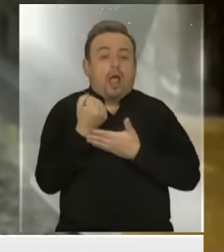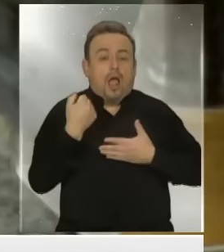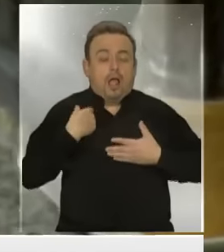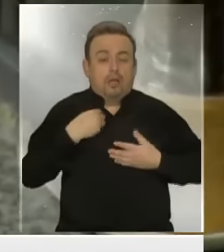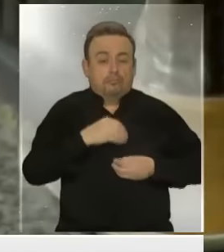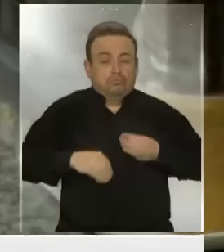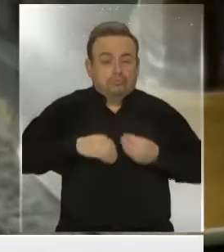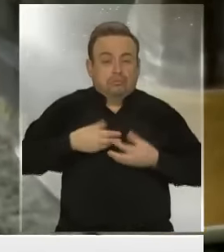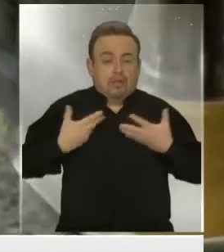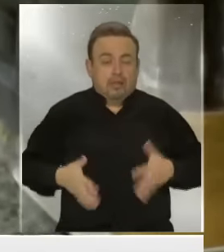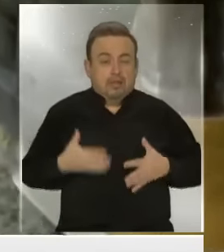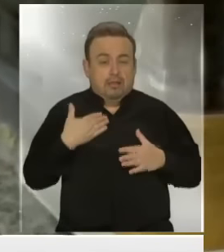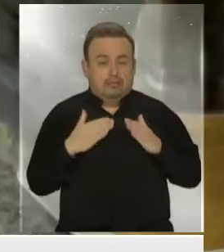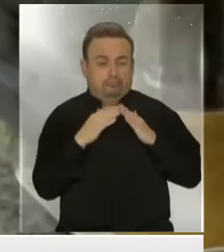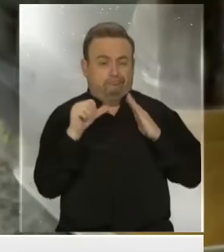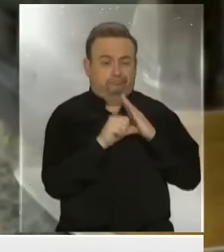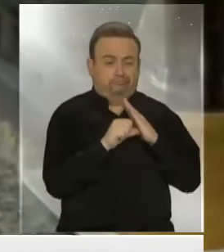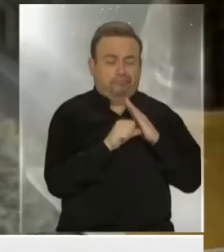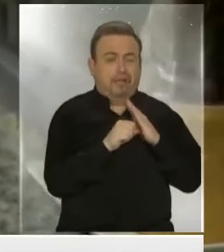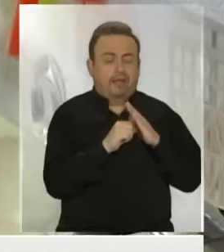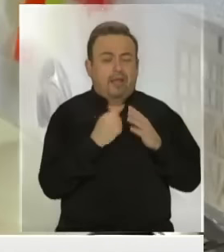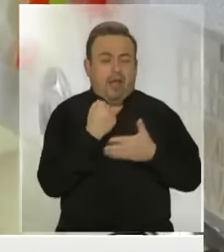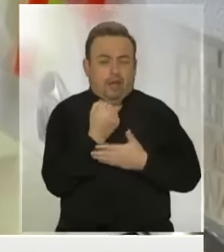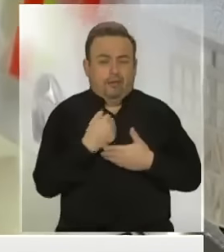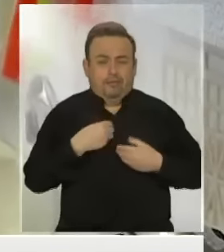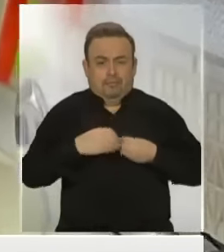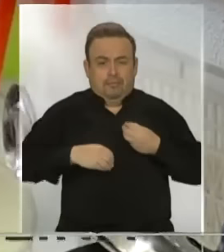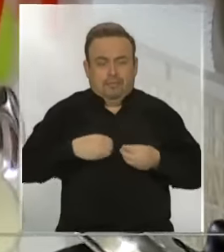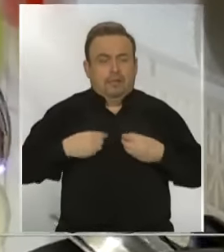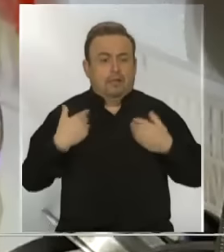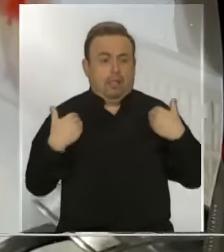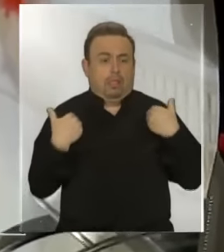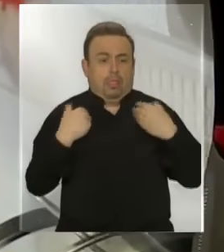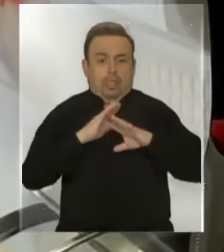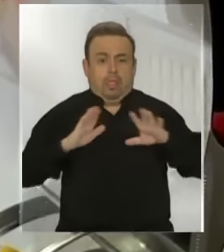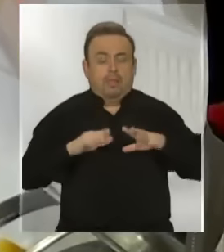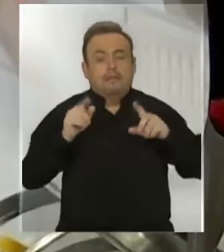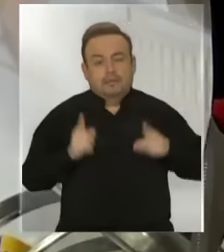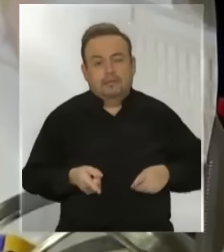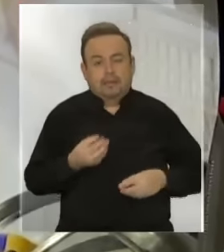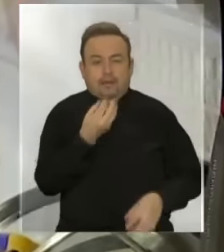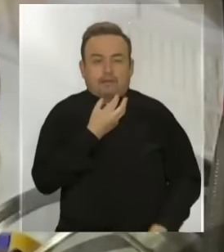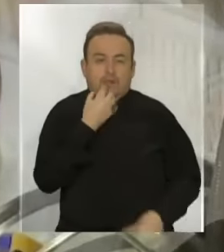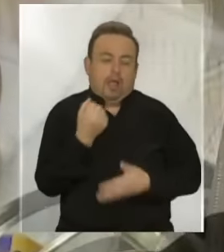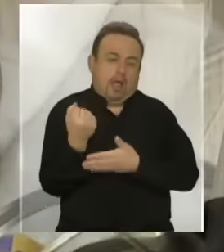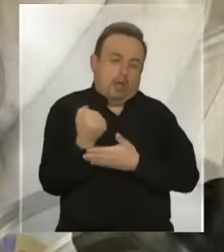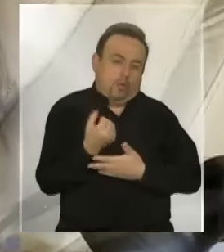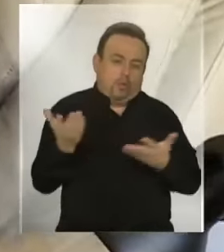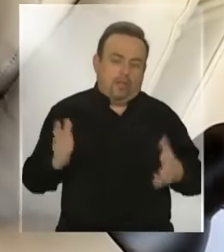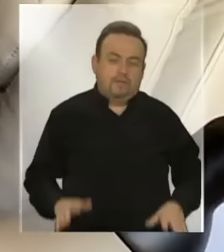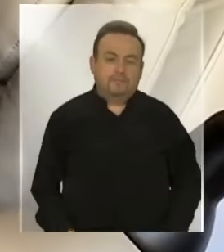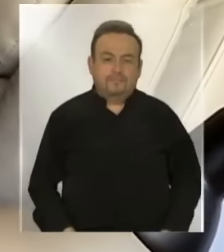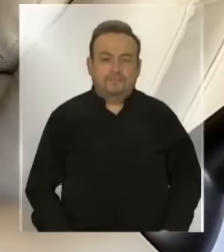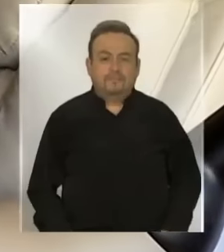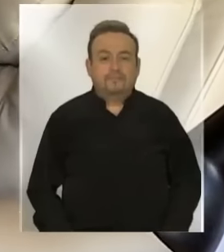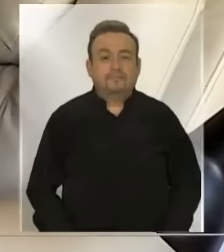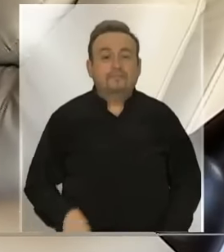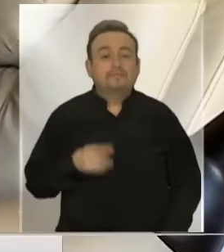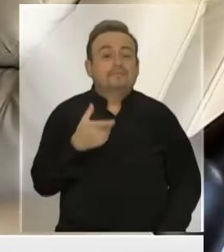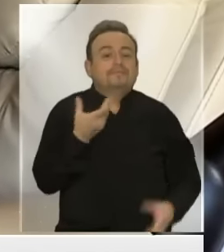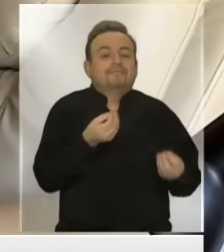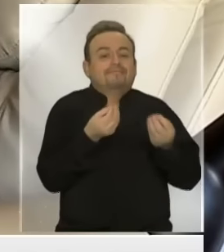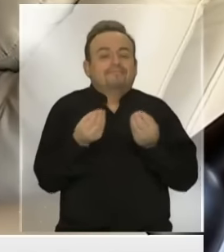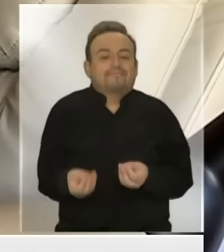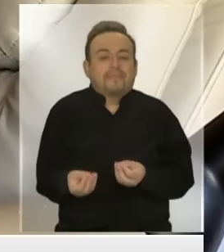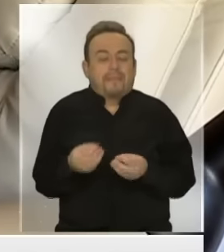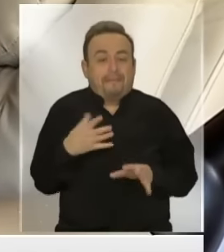digestión, más ahora que estamos en esta pandemia donde no hacemos ejercicio. Esta frutica nos ayuda. Mira lo que te traje.